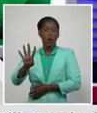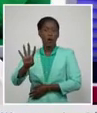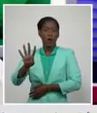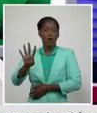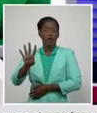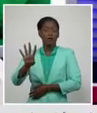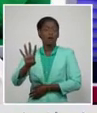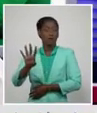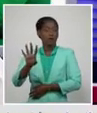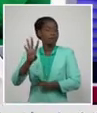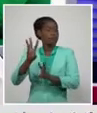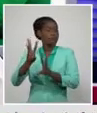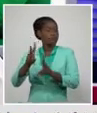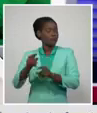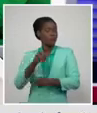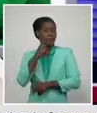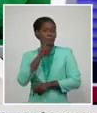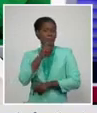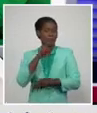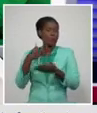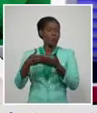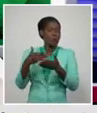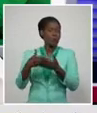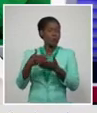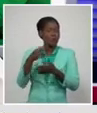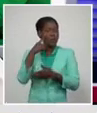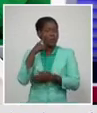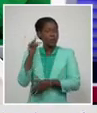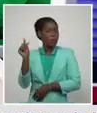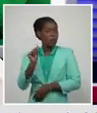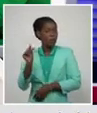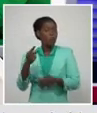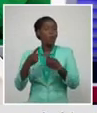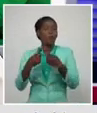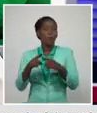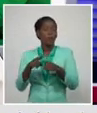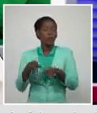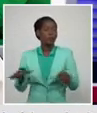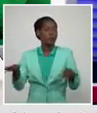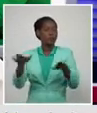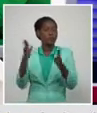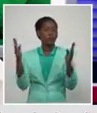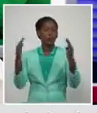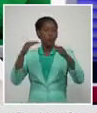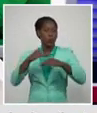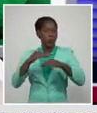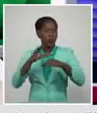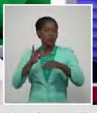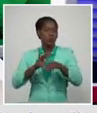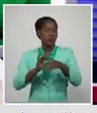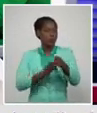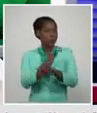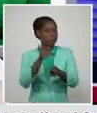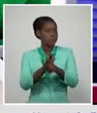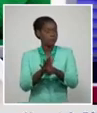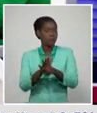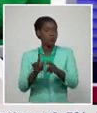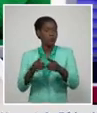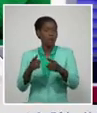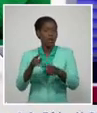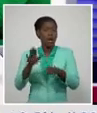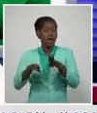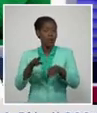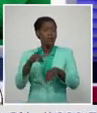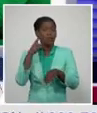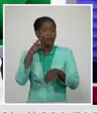número de muestras procesadas fue baja, pero realmente de todas formas, cuando se han procesado más muestras, parece ser que